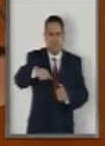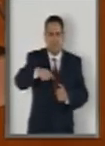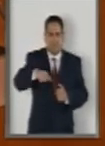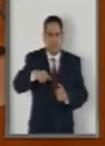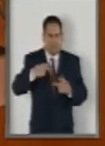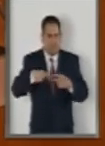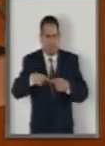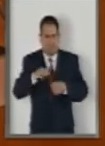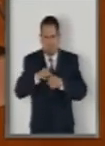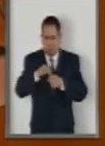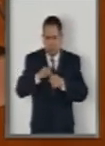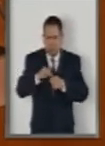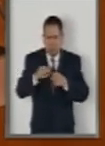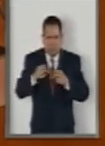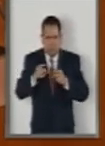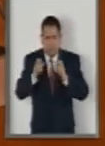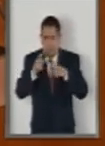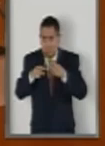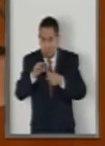está despertando.